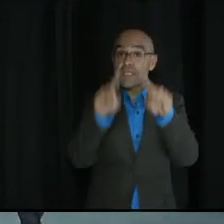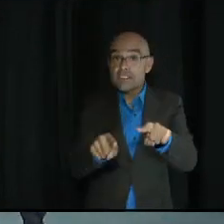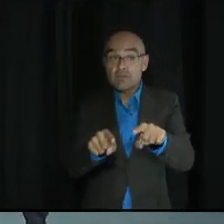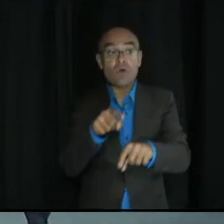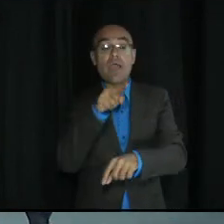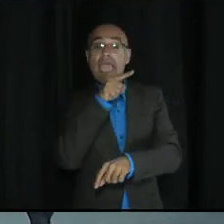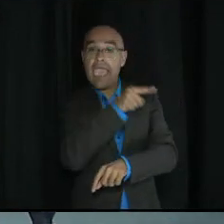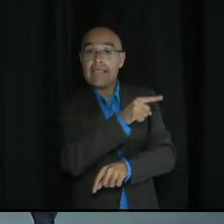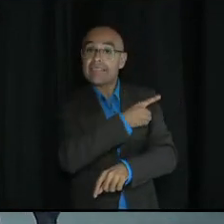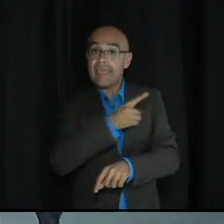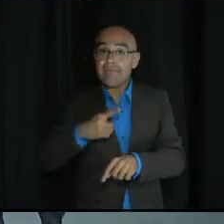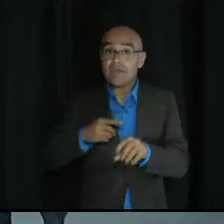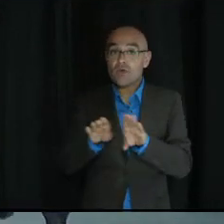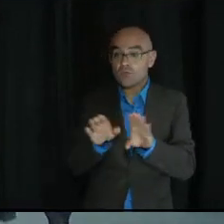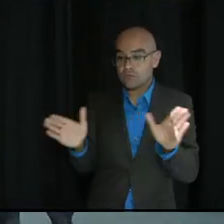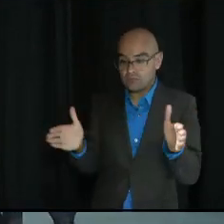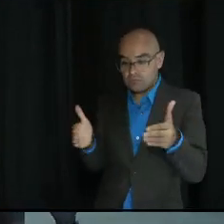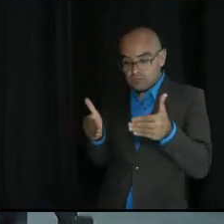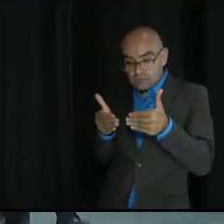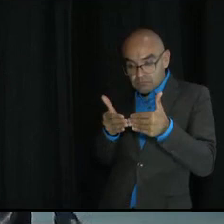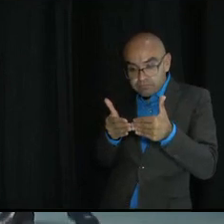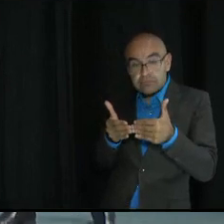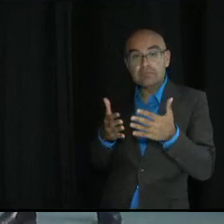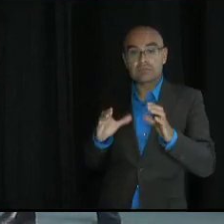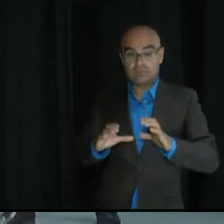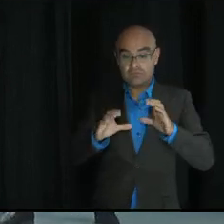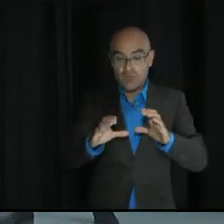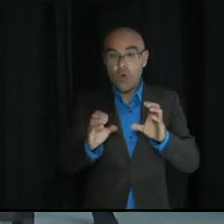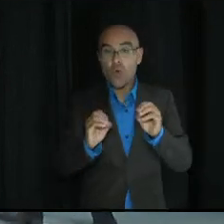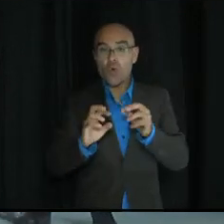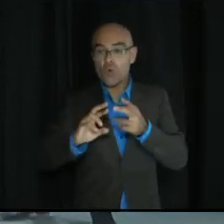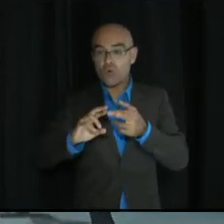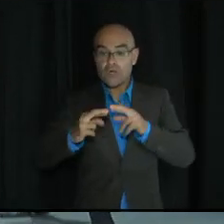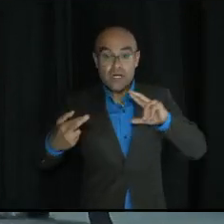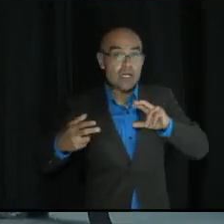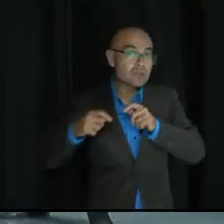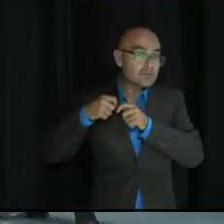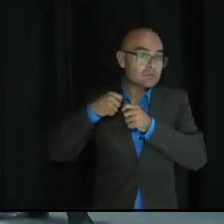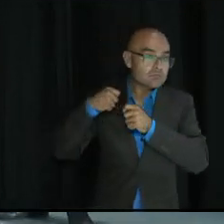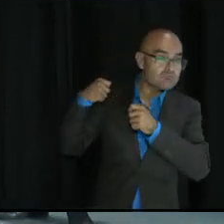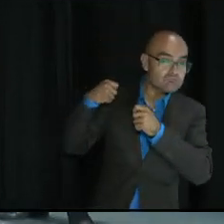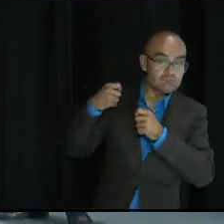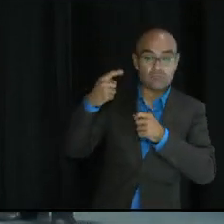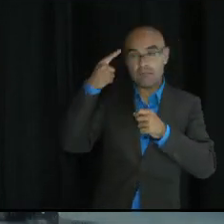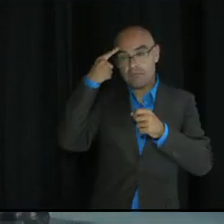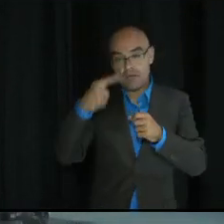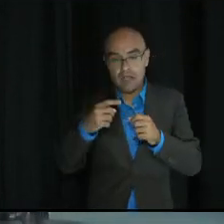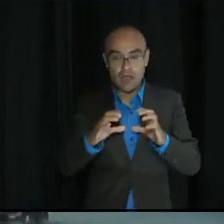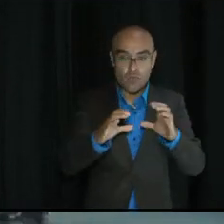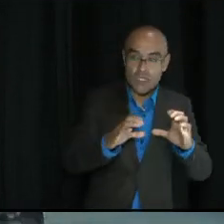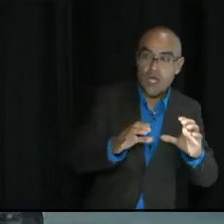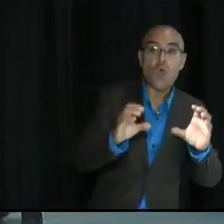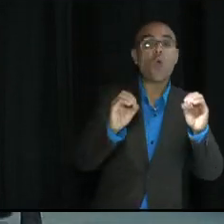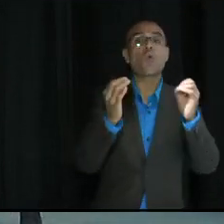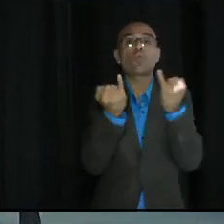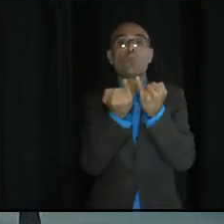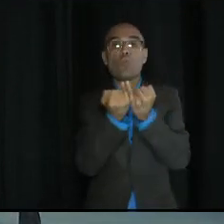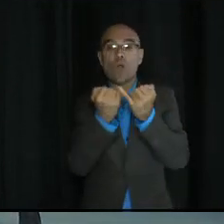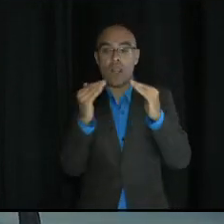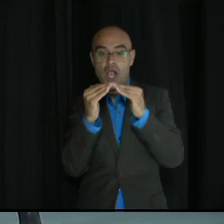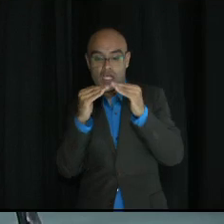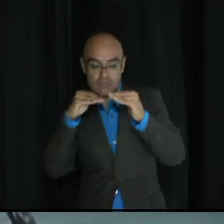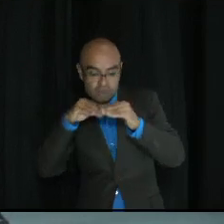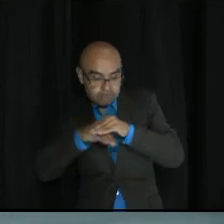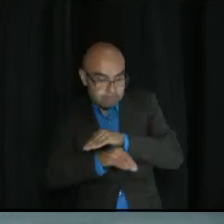de seguridad correspondientes, como puede ser una correa. Ajá. Obviamente, al incurrir en la violación de esa